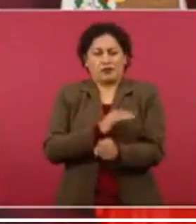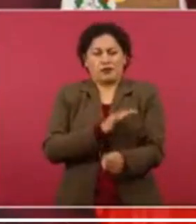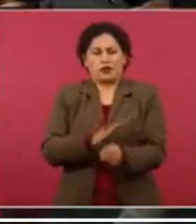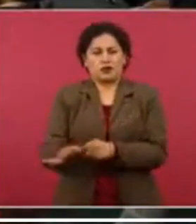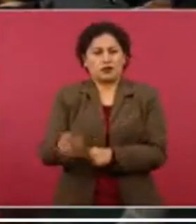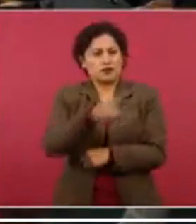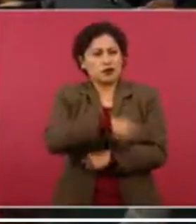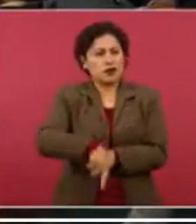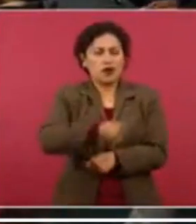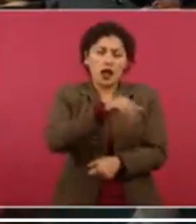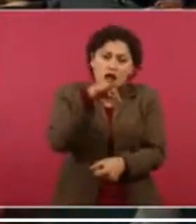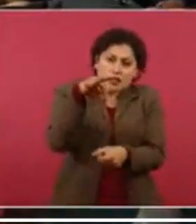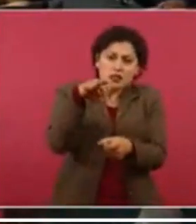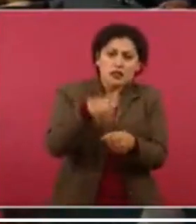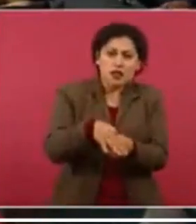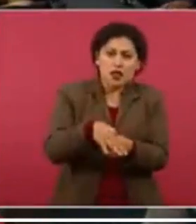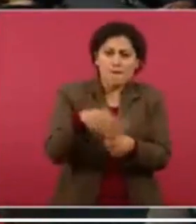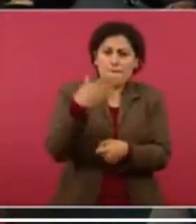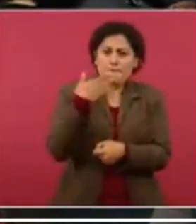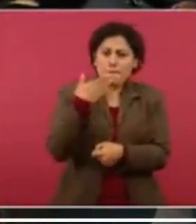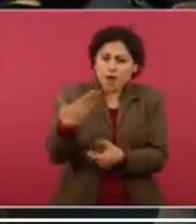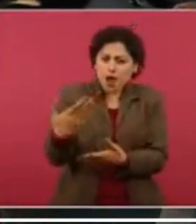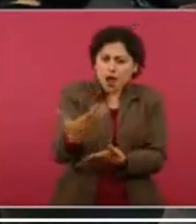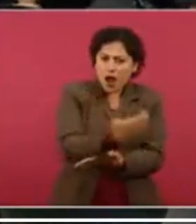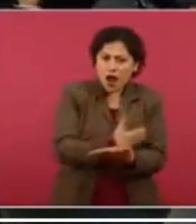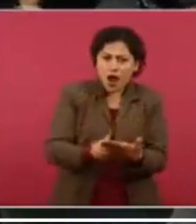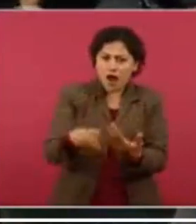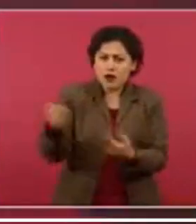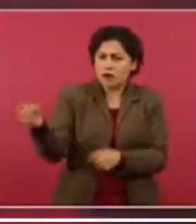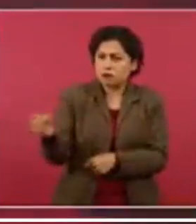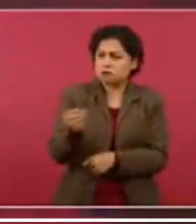se va a promover una rebelión?